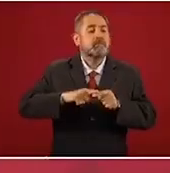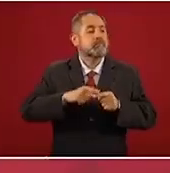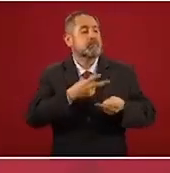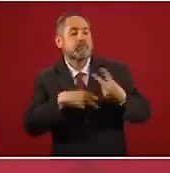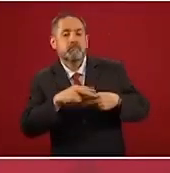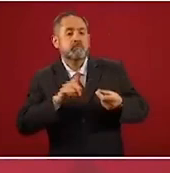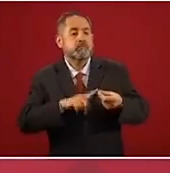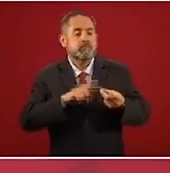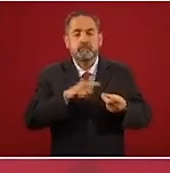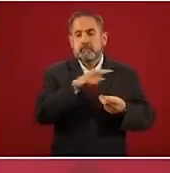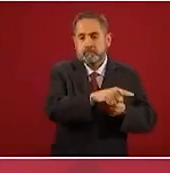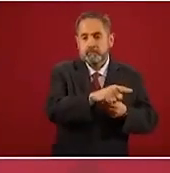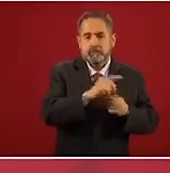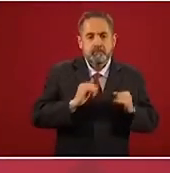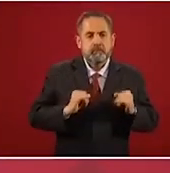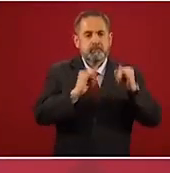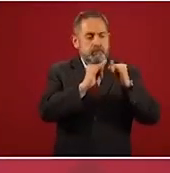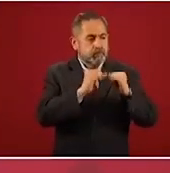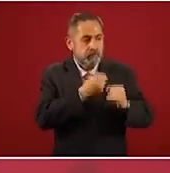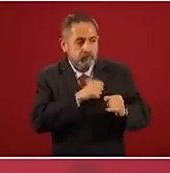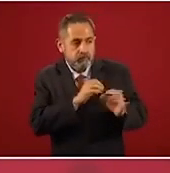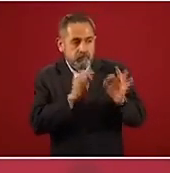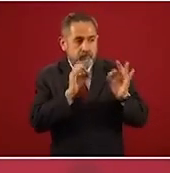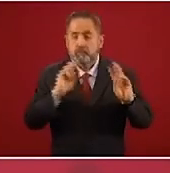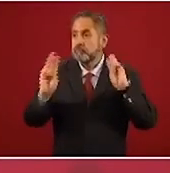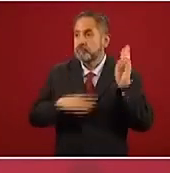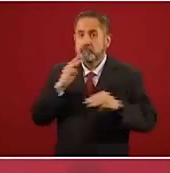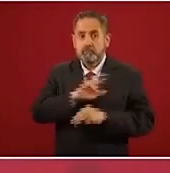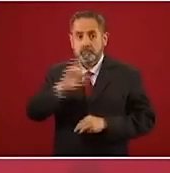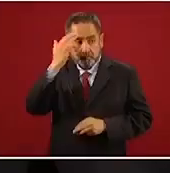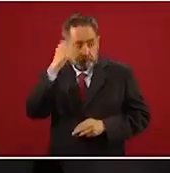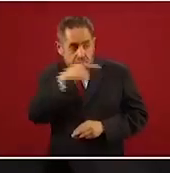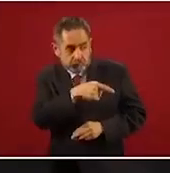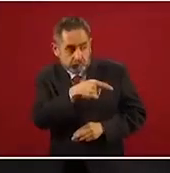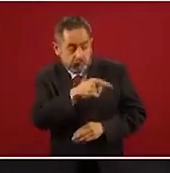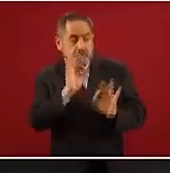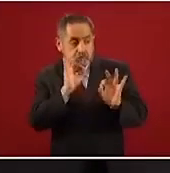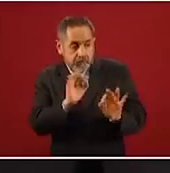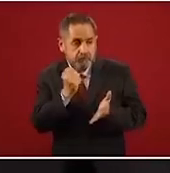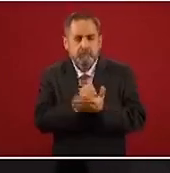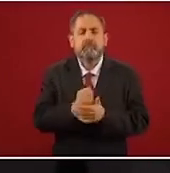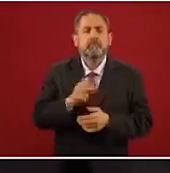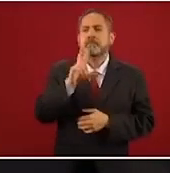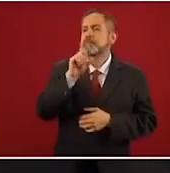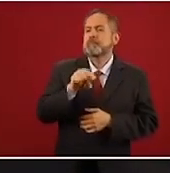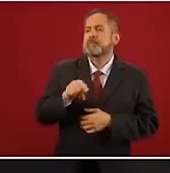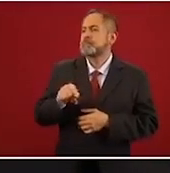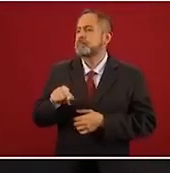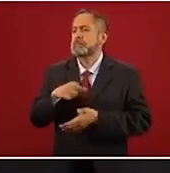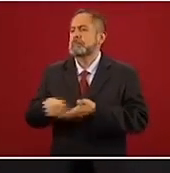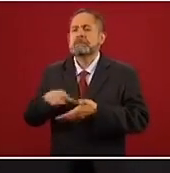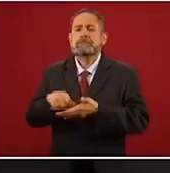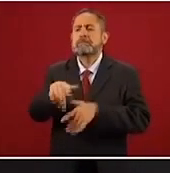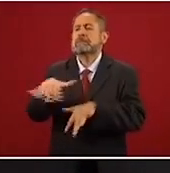de salud acreditadas mundialmente. Es decir, no es comprar por